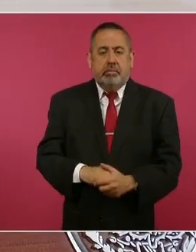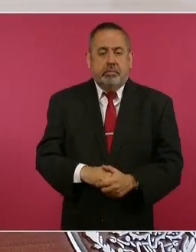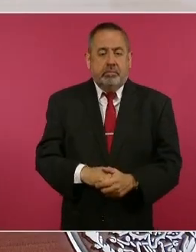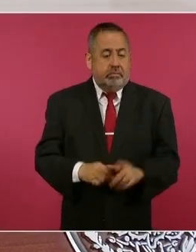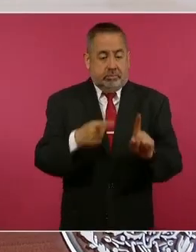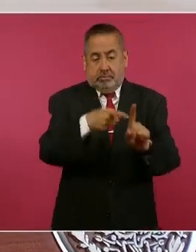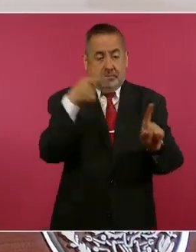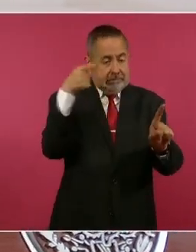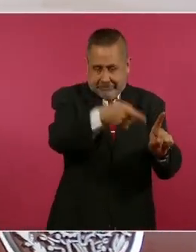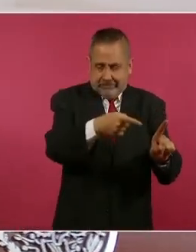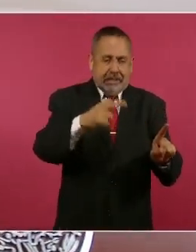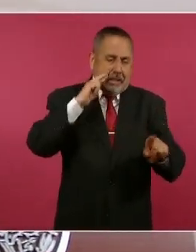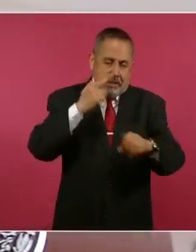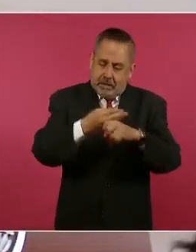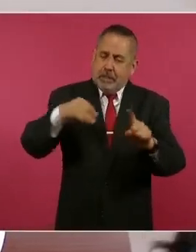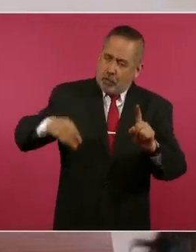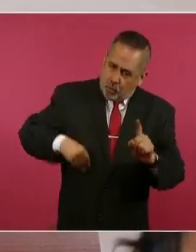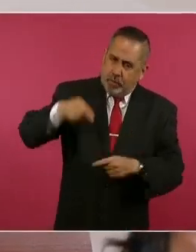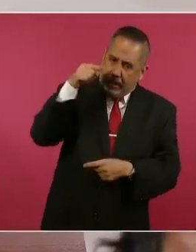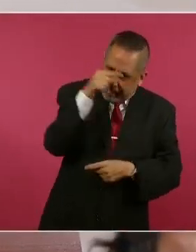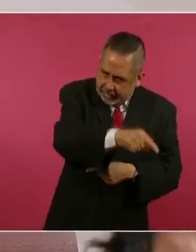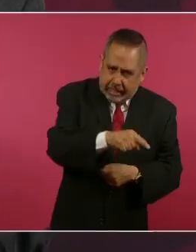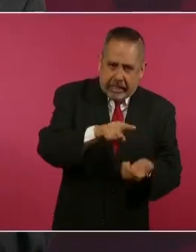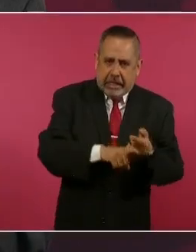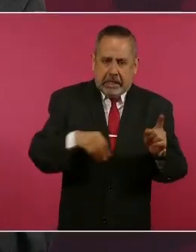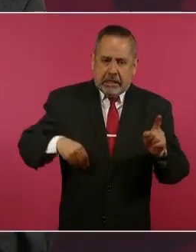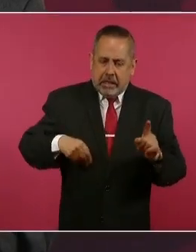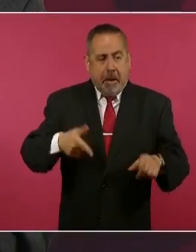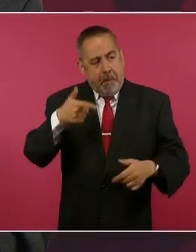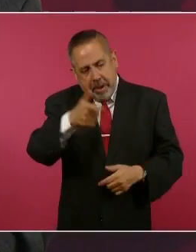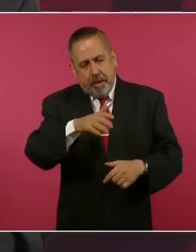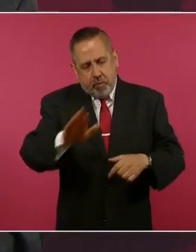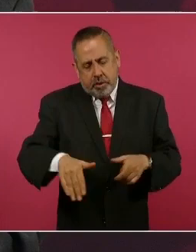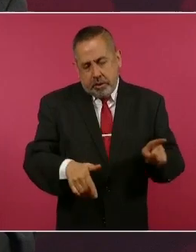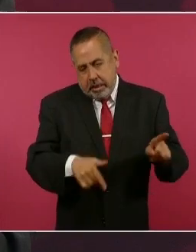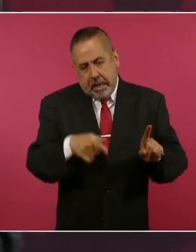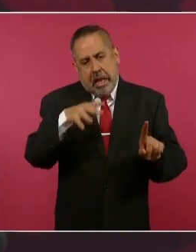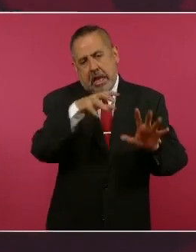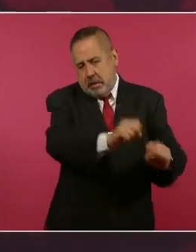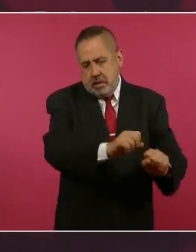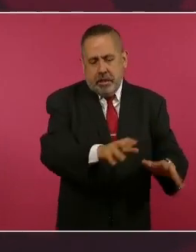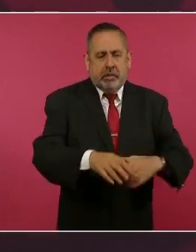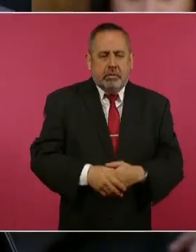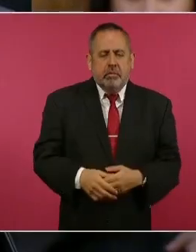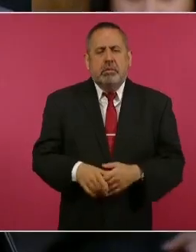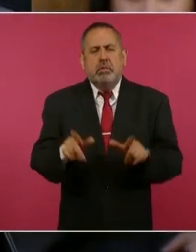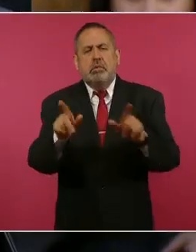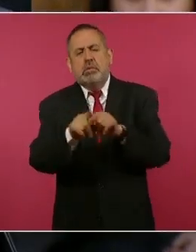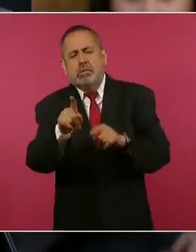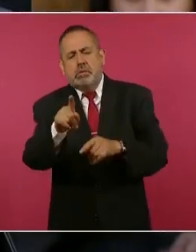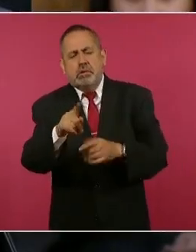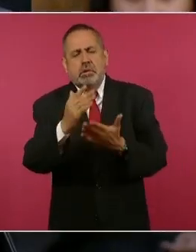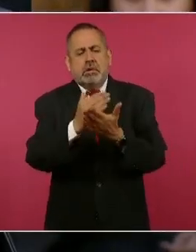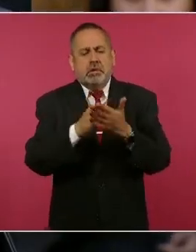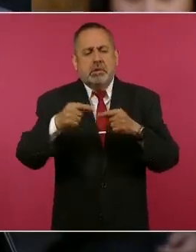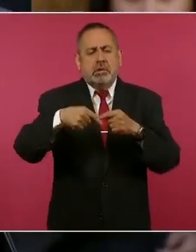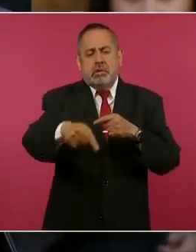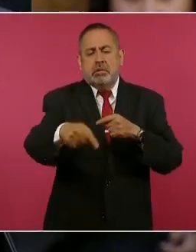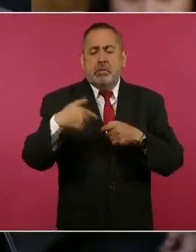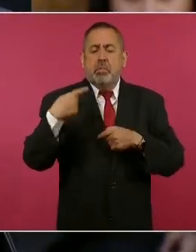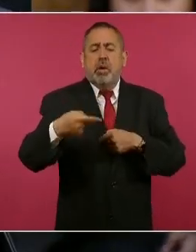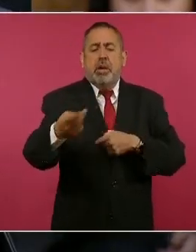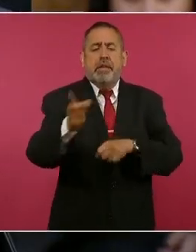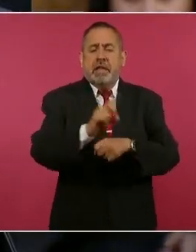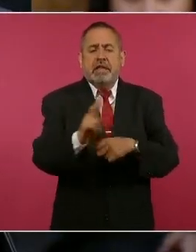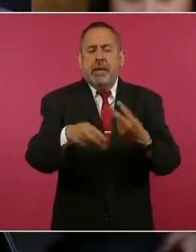él es el responsable directo del asesinato. Bien, y nada más si nos puede comentar su agenda, por favor, para el resto de los próximos